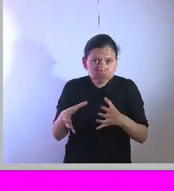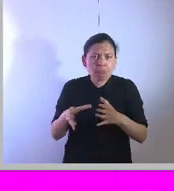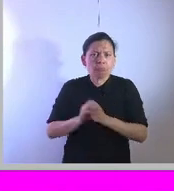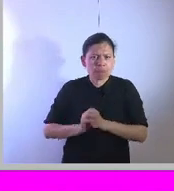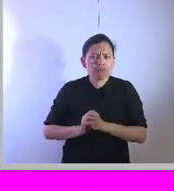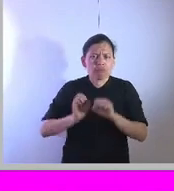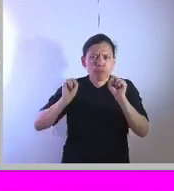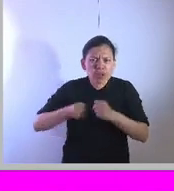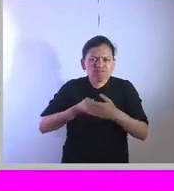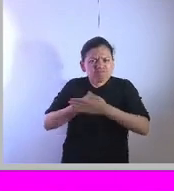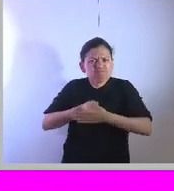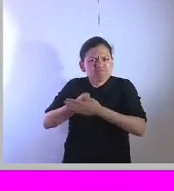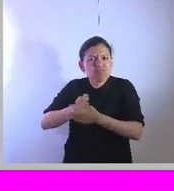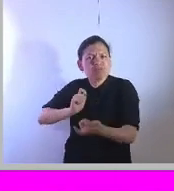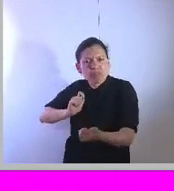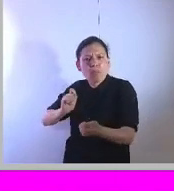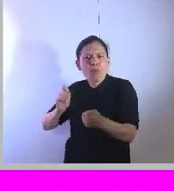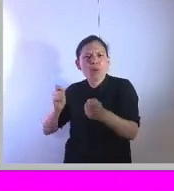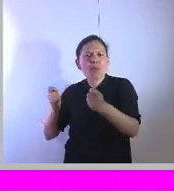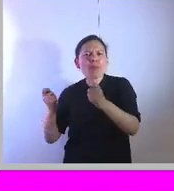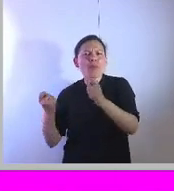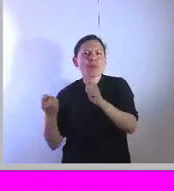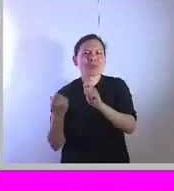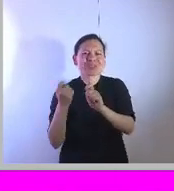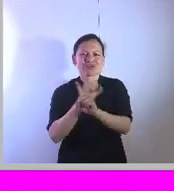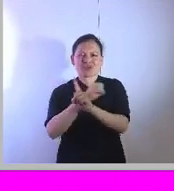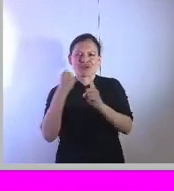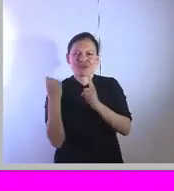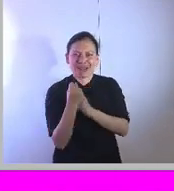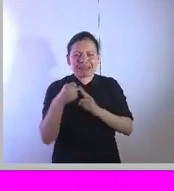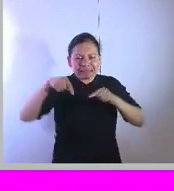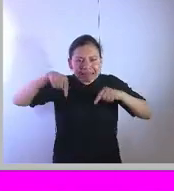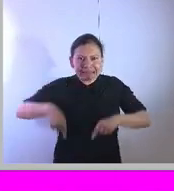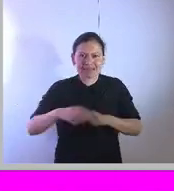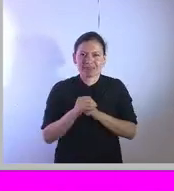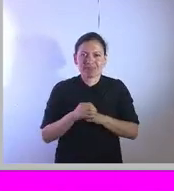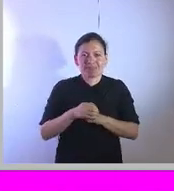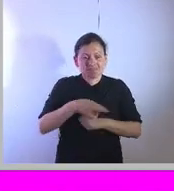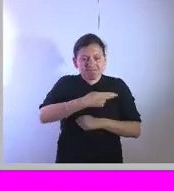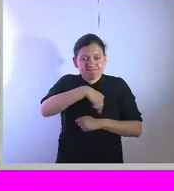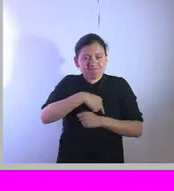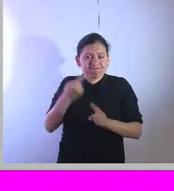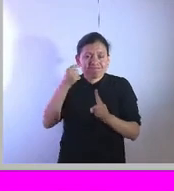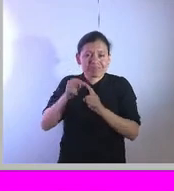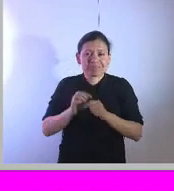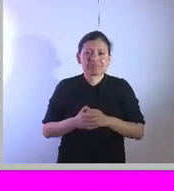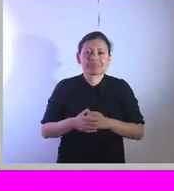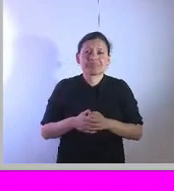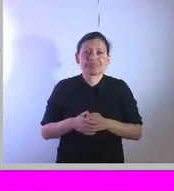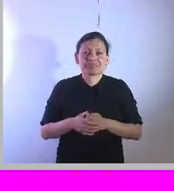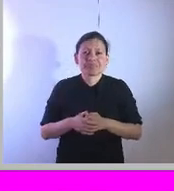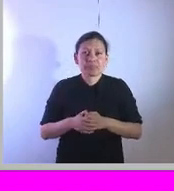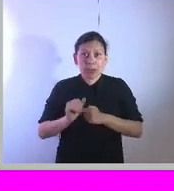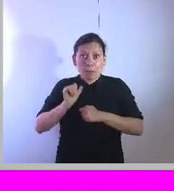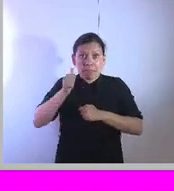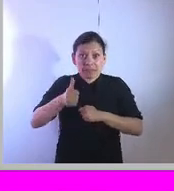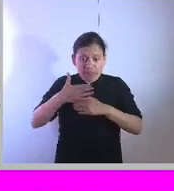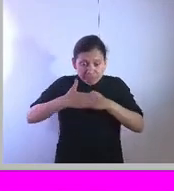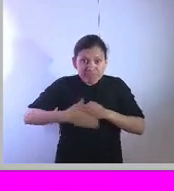buscar transformaciones sociales para el país, que es lo que nosotros queremos. Desde